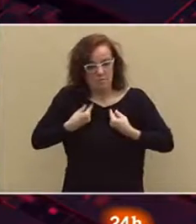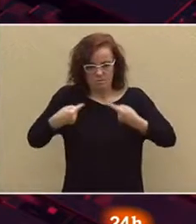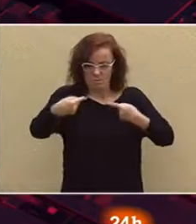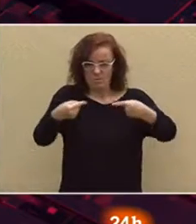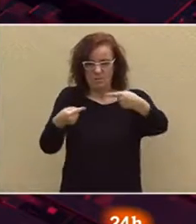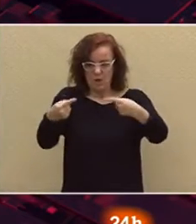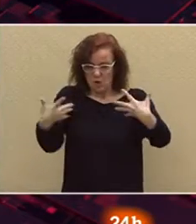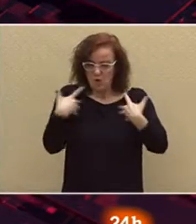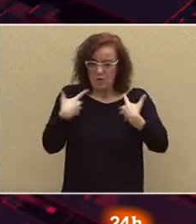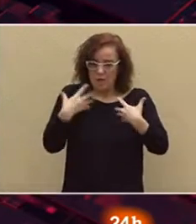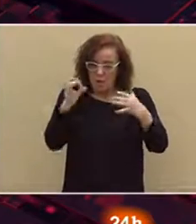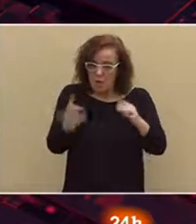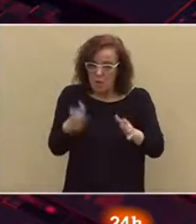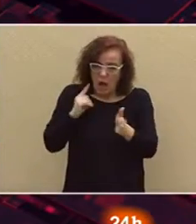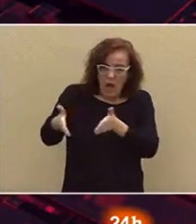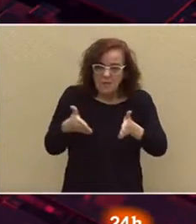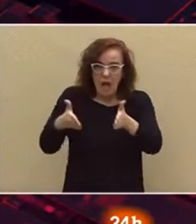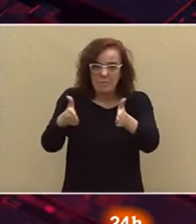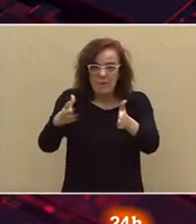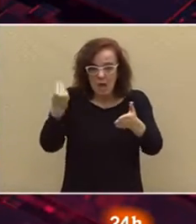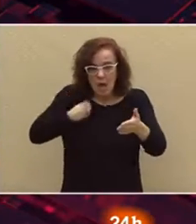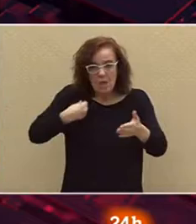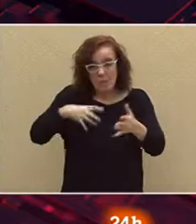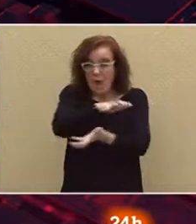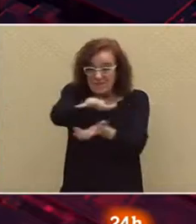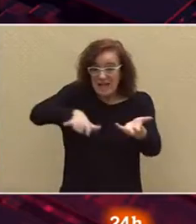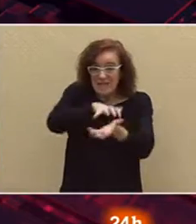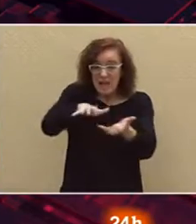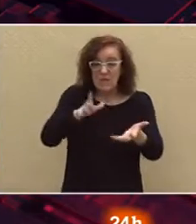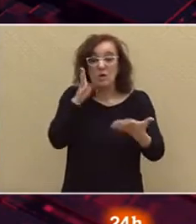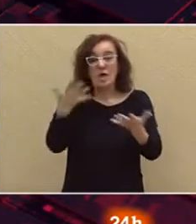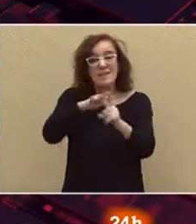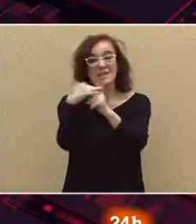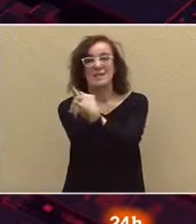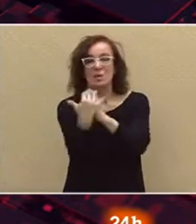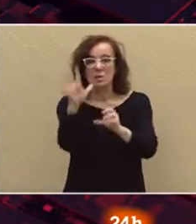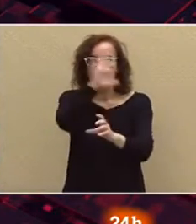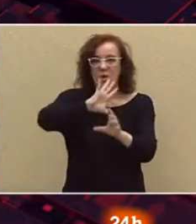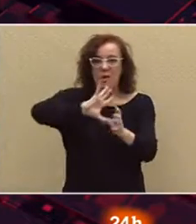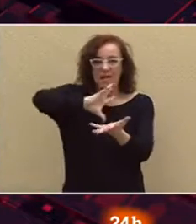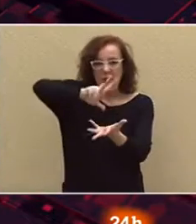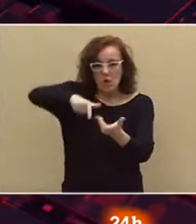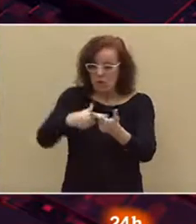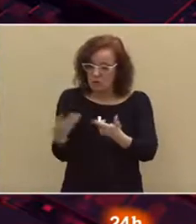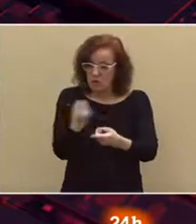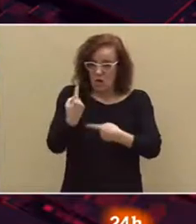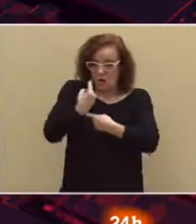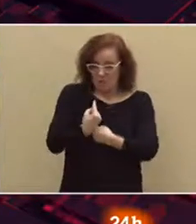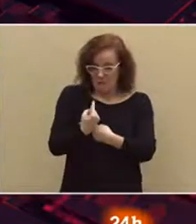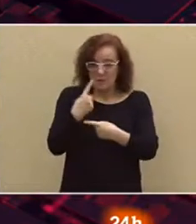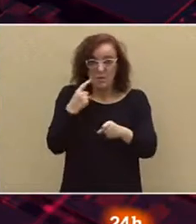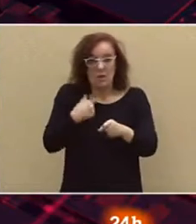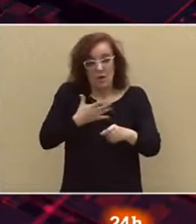mismas bienandanzas y los mismos desastres, que la situación geográfica que nos manda a todos, que la trabazón de nuestros